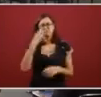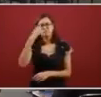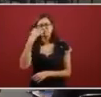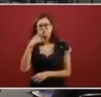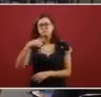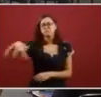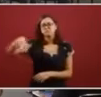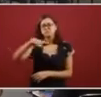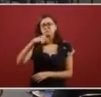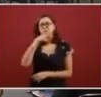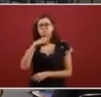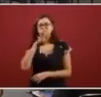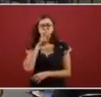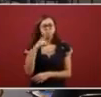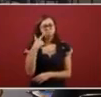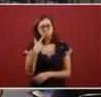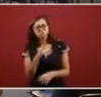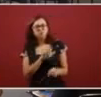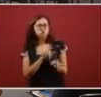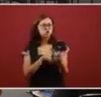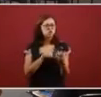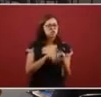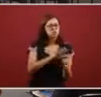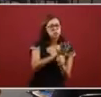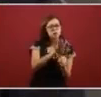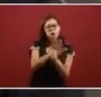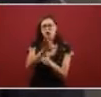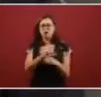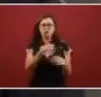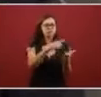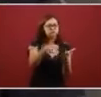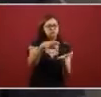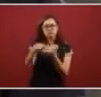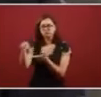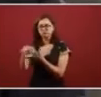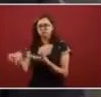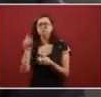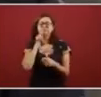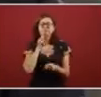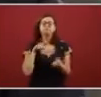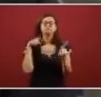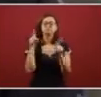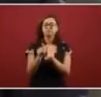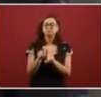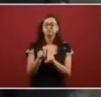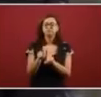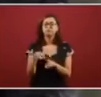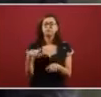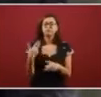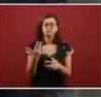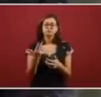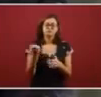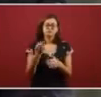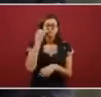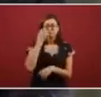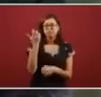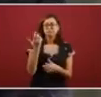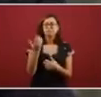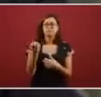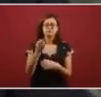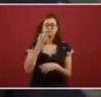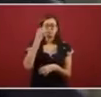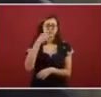son los útiles que conviene más en costo-beneficio comprar, como también estaremos atentos en este regreso a clase para las